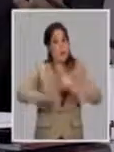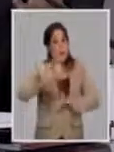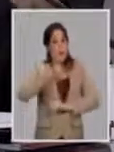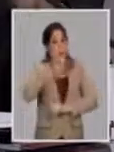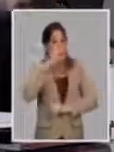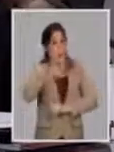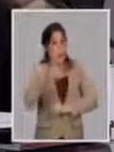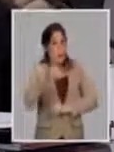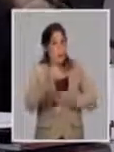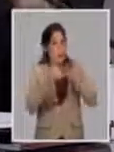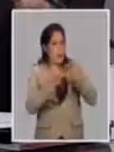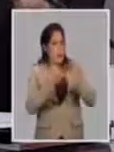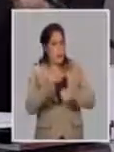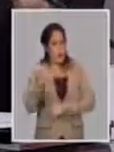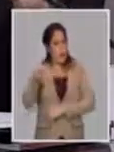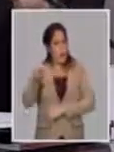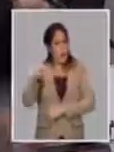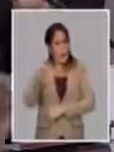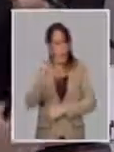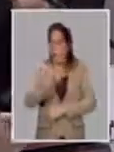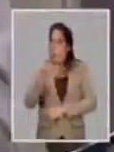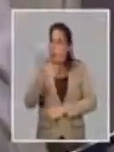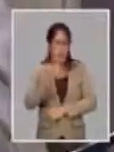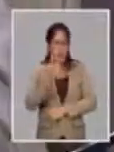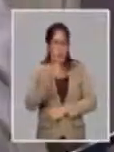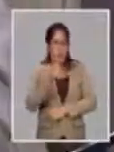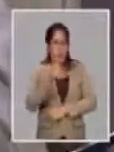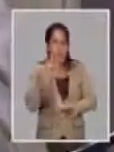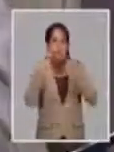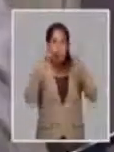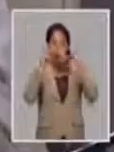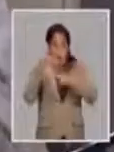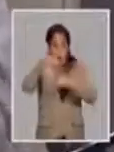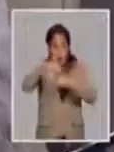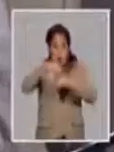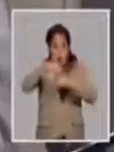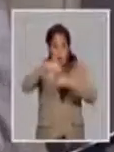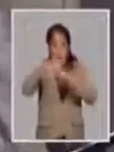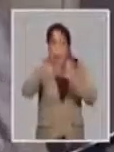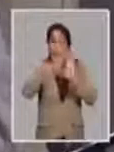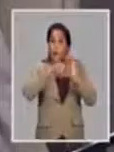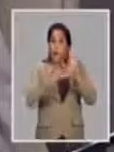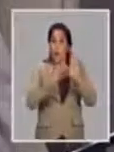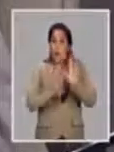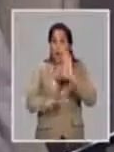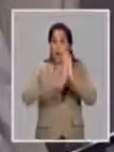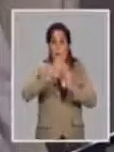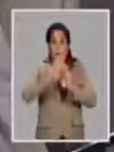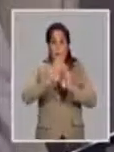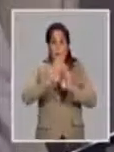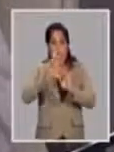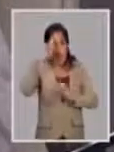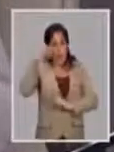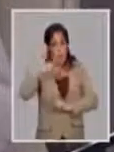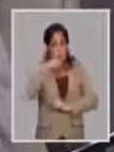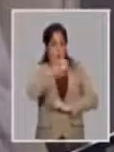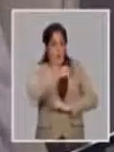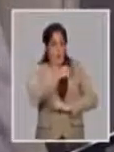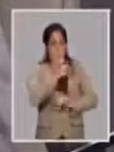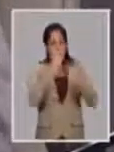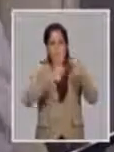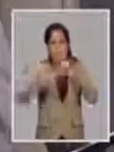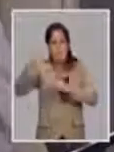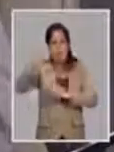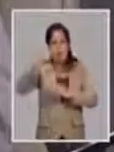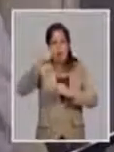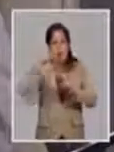prueba de que eso está funcionando, no son ustedes los desarrolladores. Exactamente. En la política, en el programa de desarrollo clínico que nosotros establecimos desde el